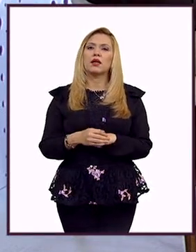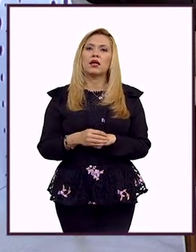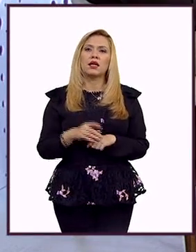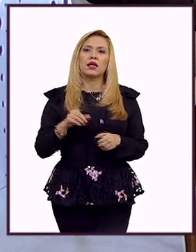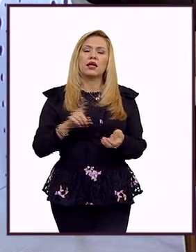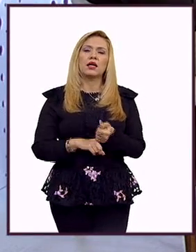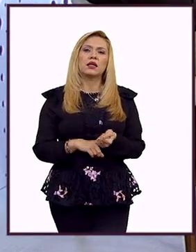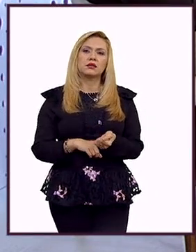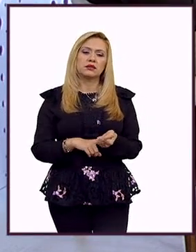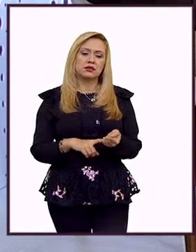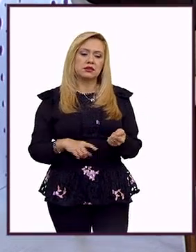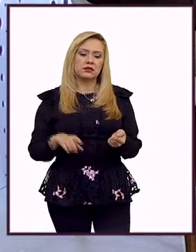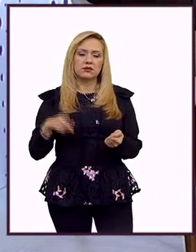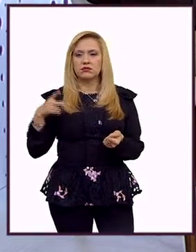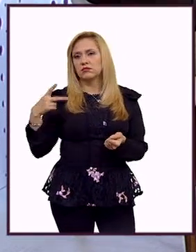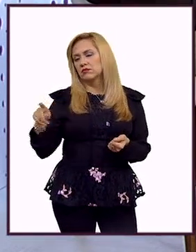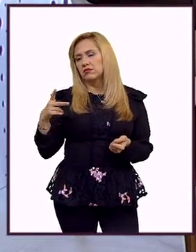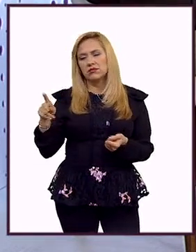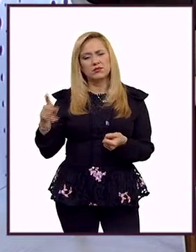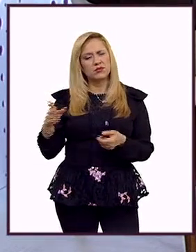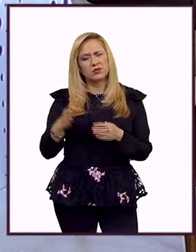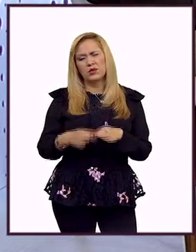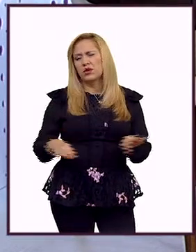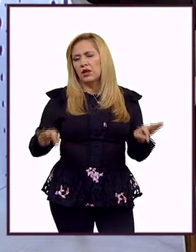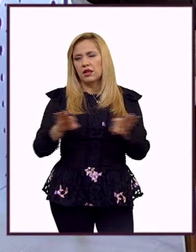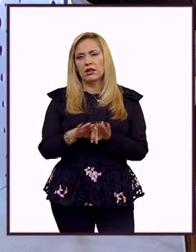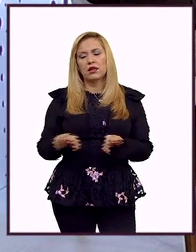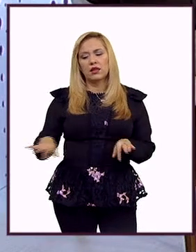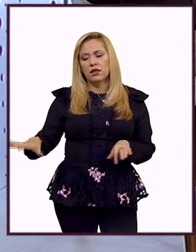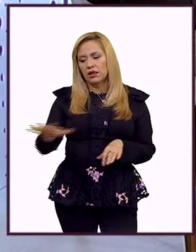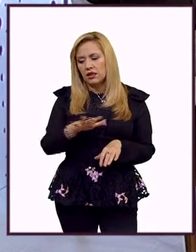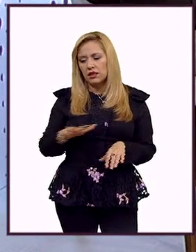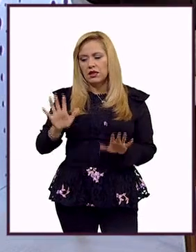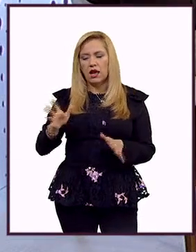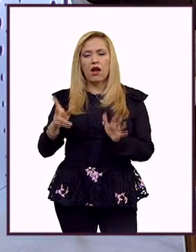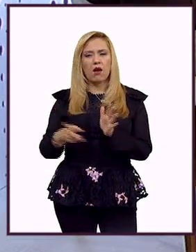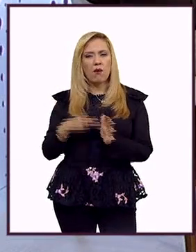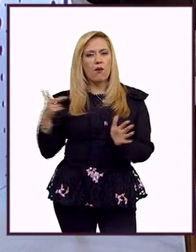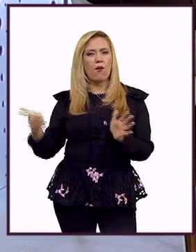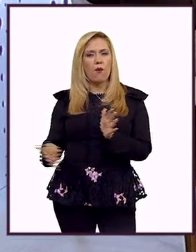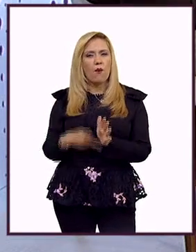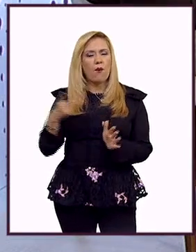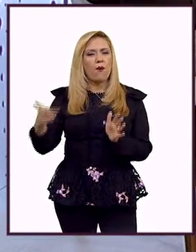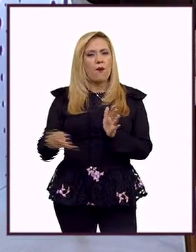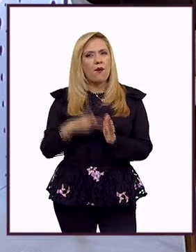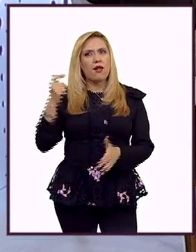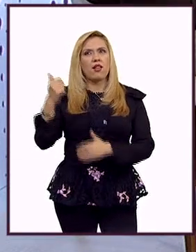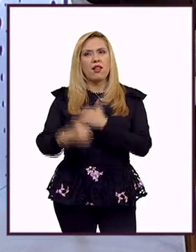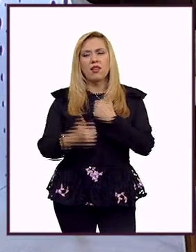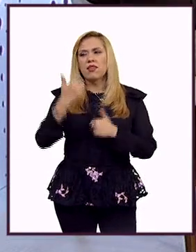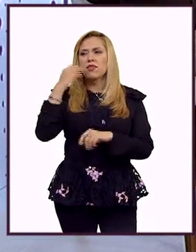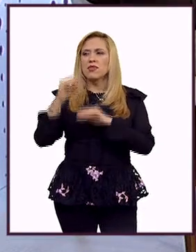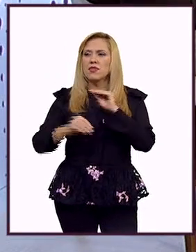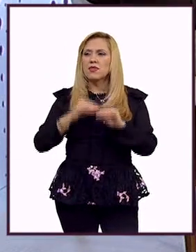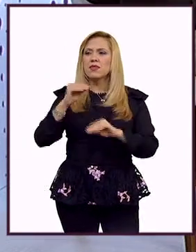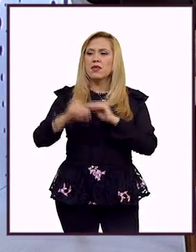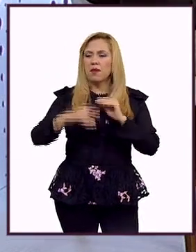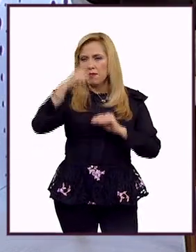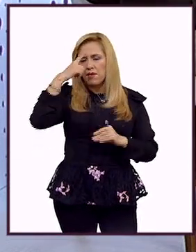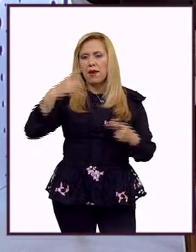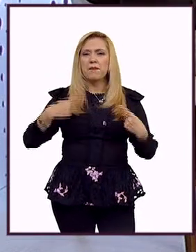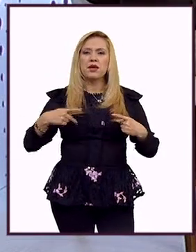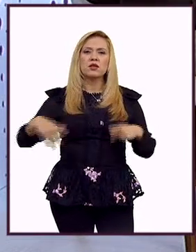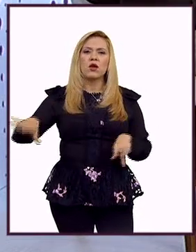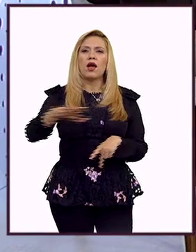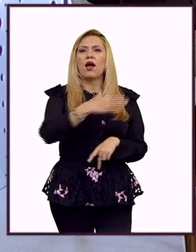a la participación en la declaración es súper importante porque por varios intentos que se habían hecho de diseño de política pública para población